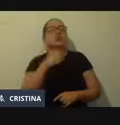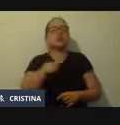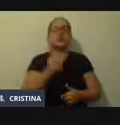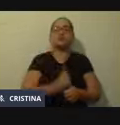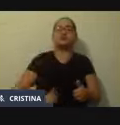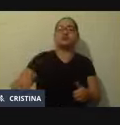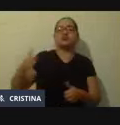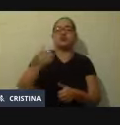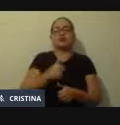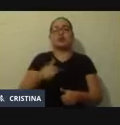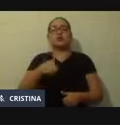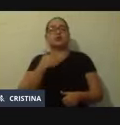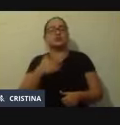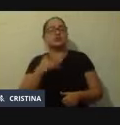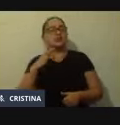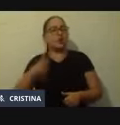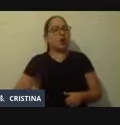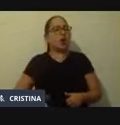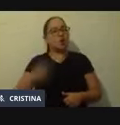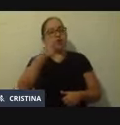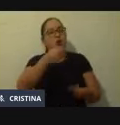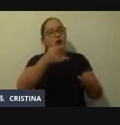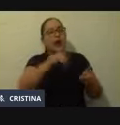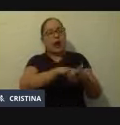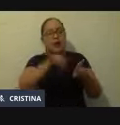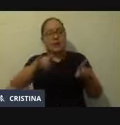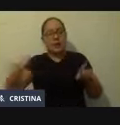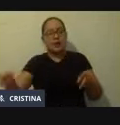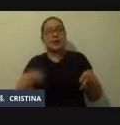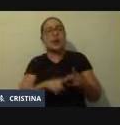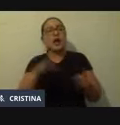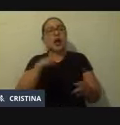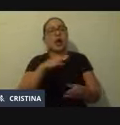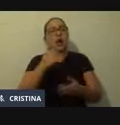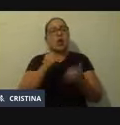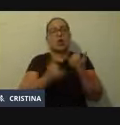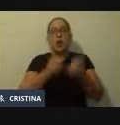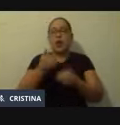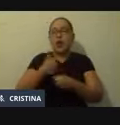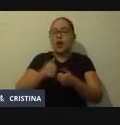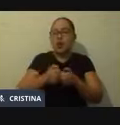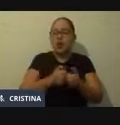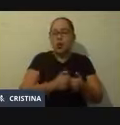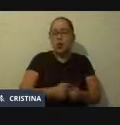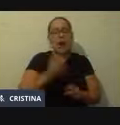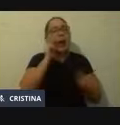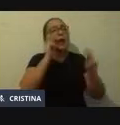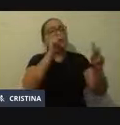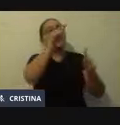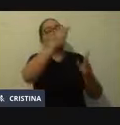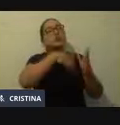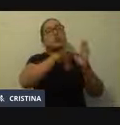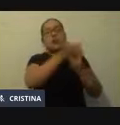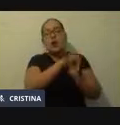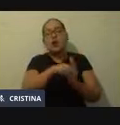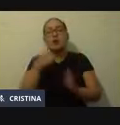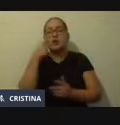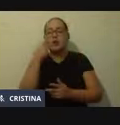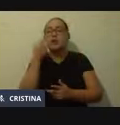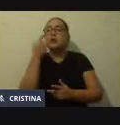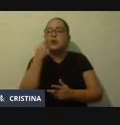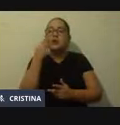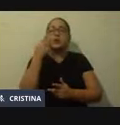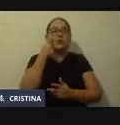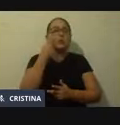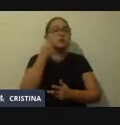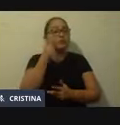tienes alberca, o que tienes videojuegos, o que tienes no sé qué. A ver, y tú enséñame, a ver tu cuarto. Y esta